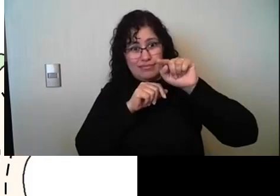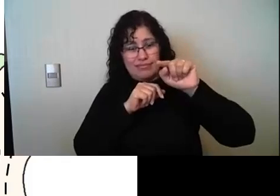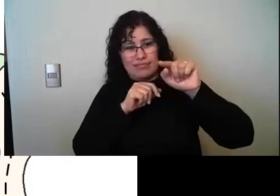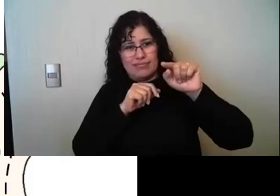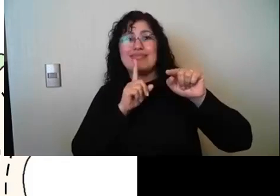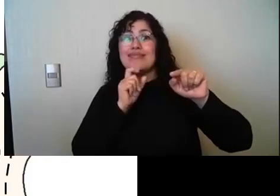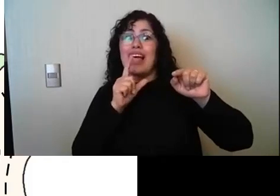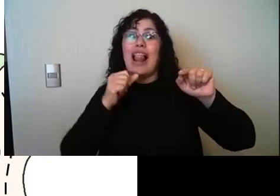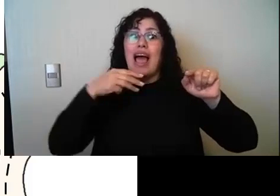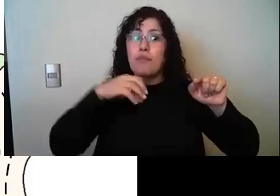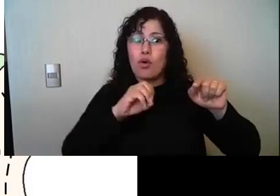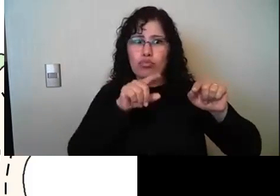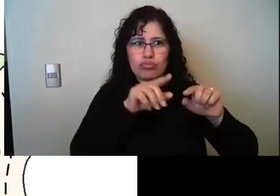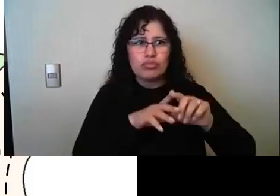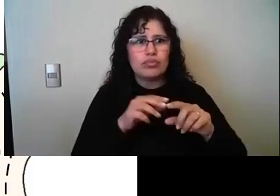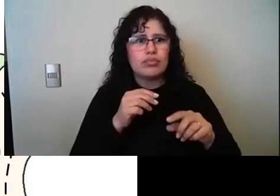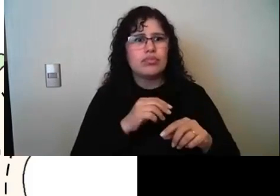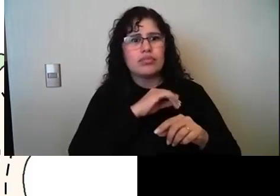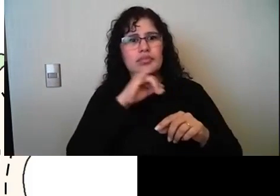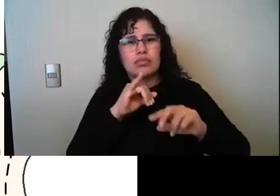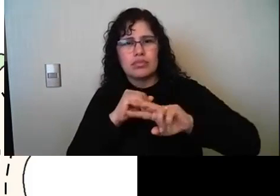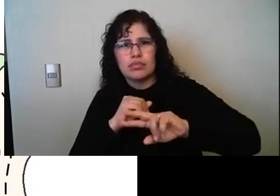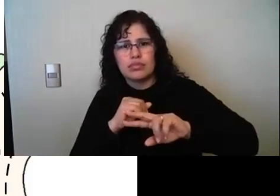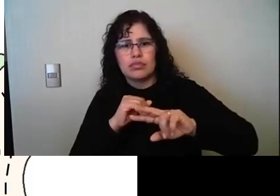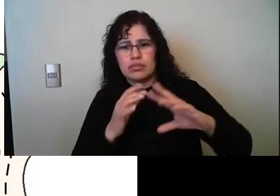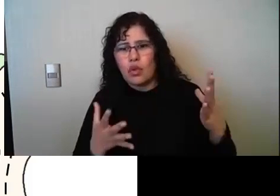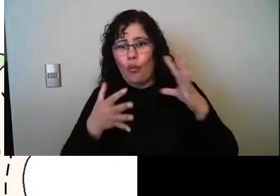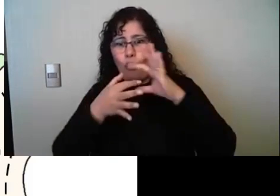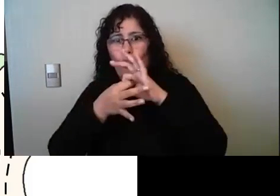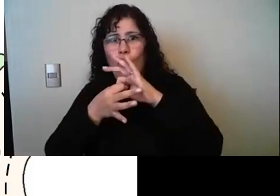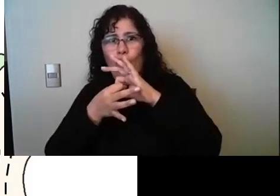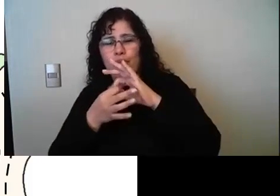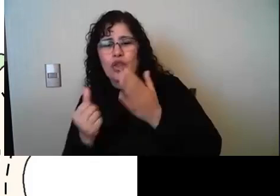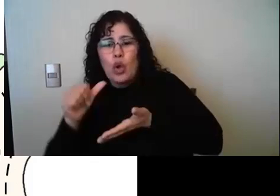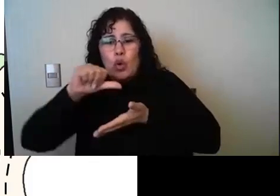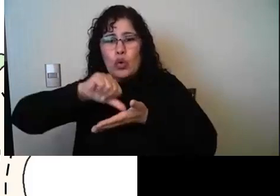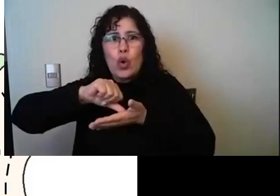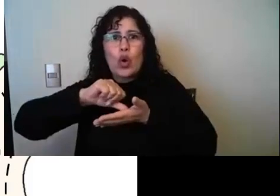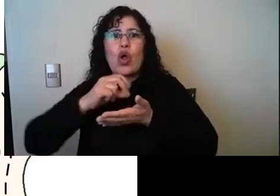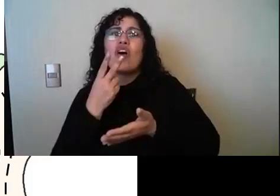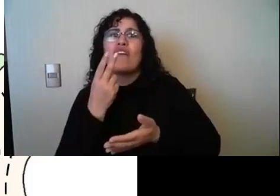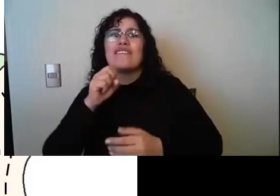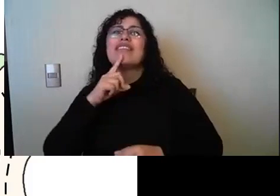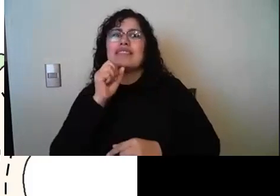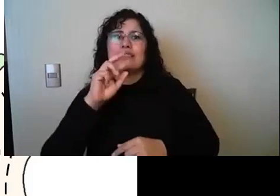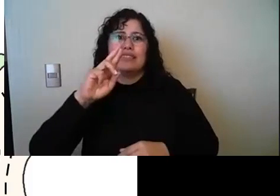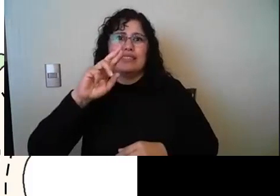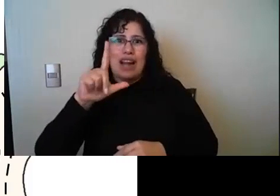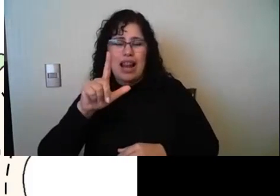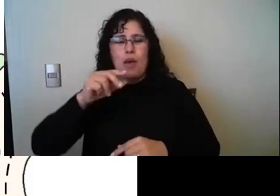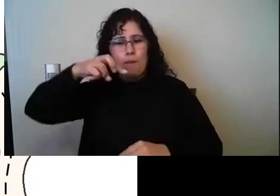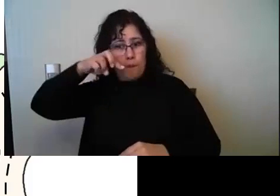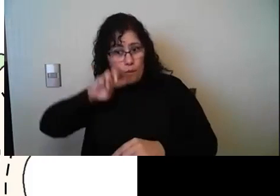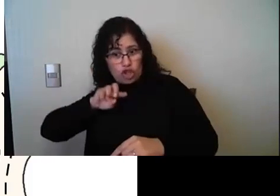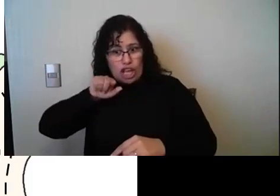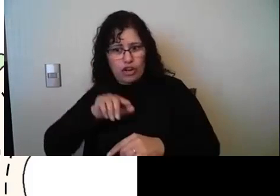que es representado acá, con el núcleo ventrales posteriores, tenemos el lateral, que ya sabemos que